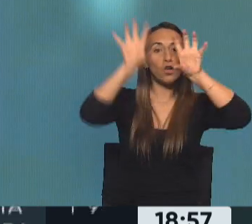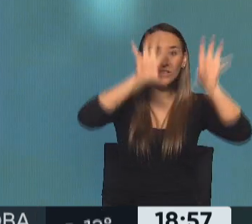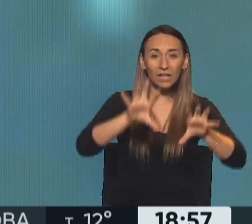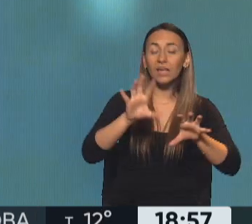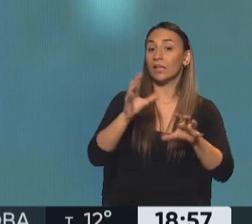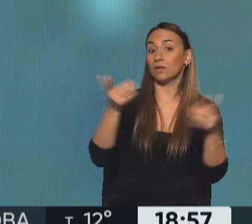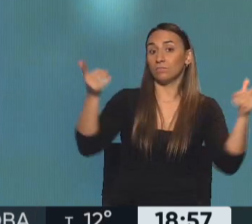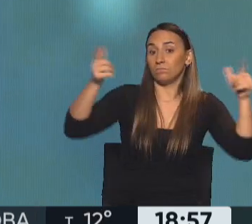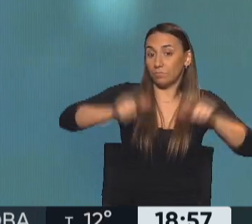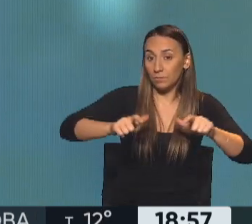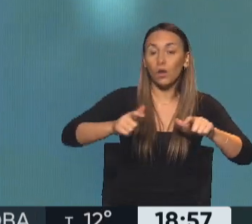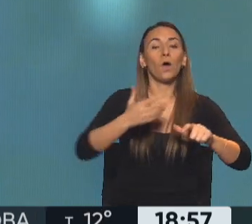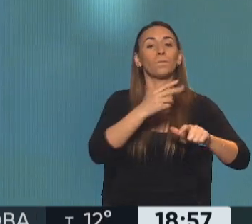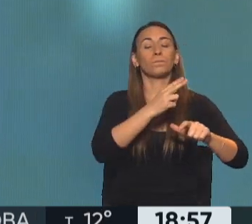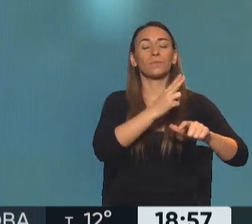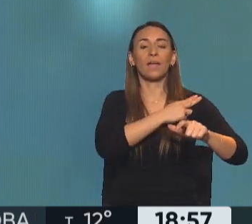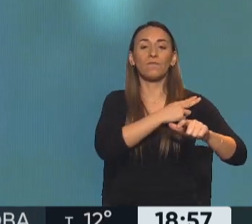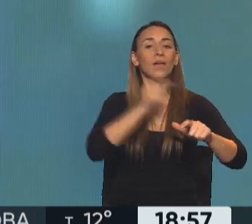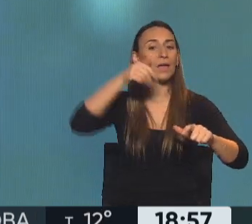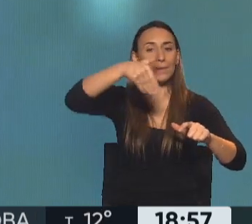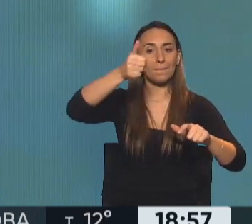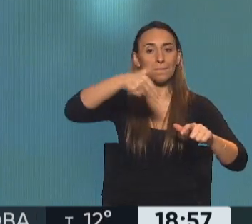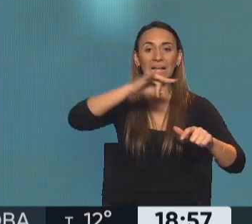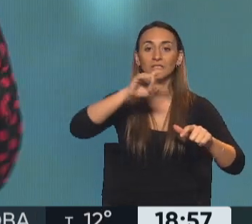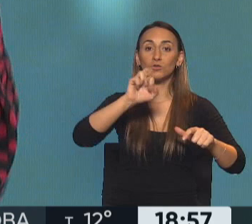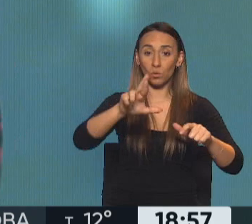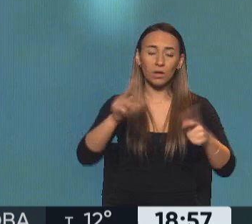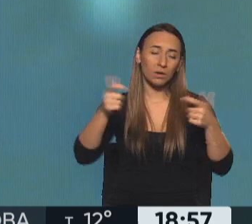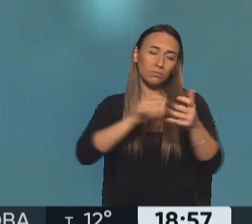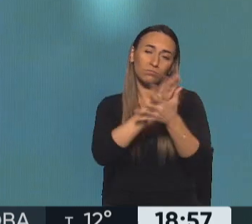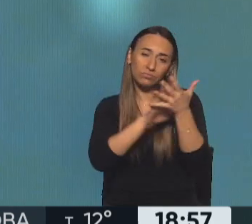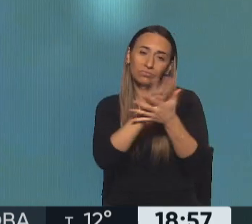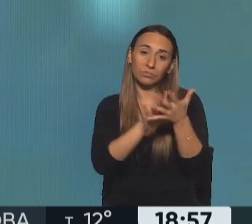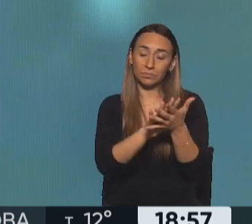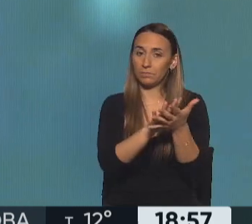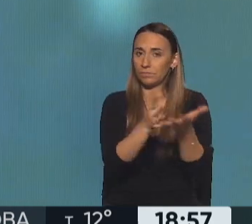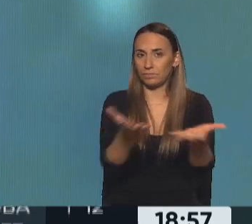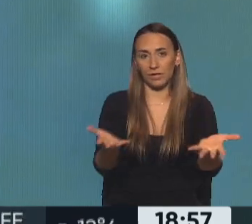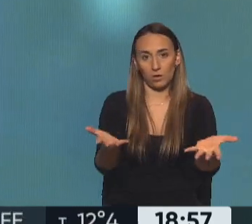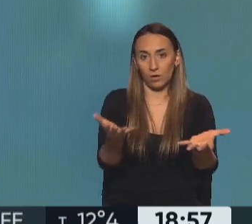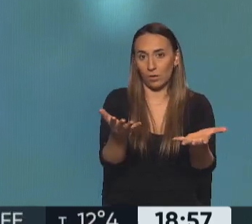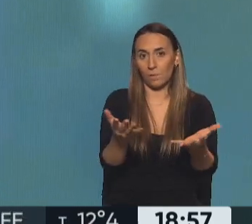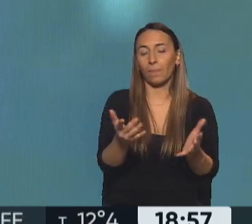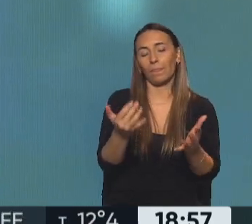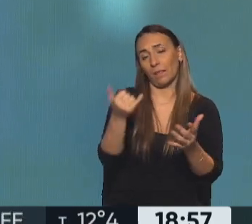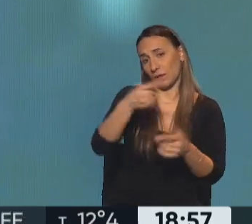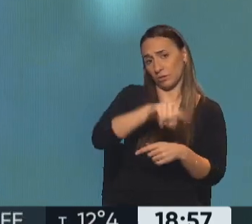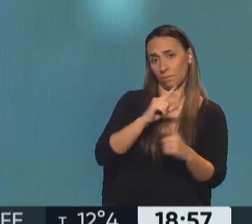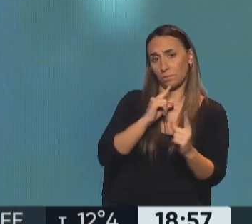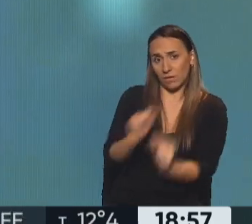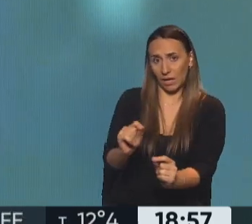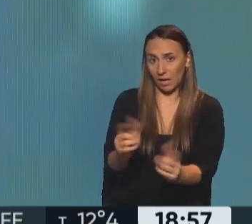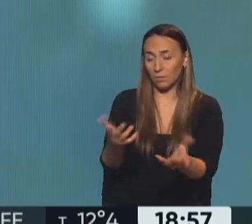días. El tema es que es verdad, lo vienen planteando los gobernadores desde hace tiempo y con cierta reserva, pero se permiten alguna queja acerca de